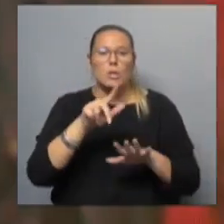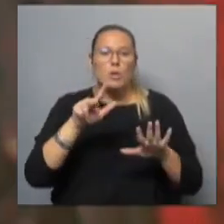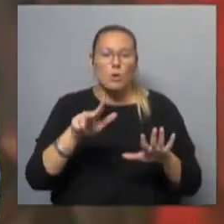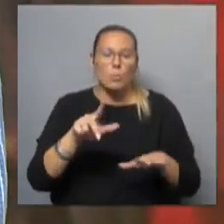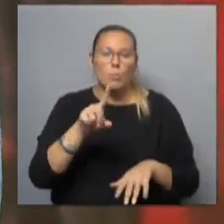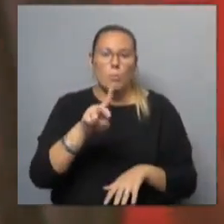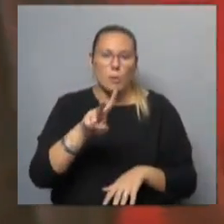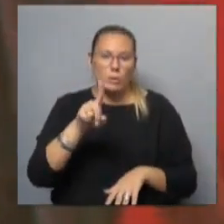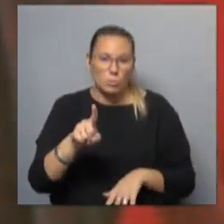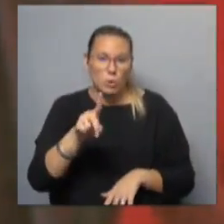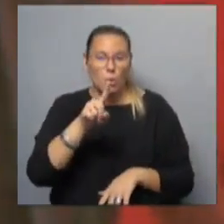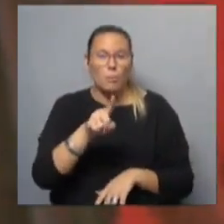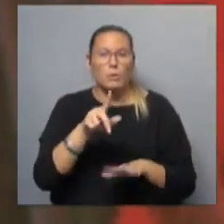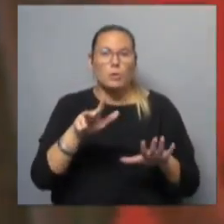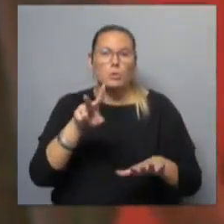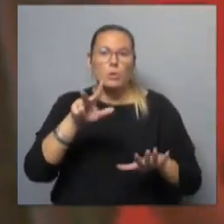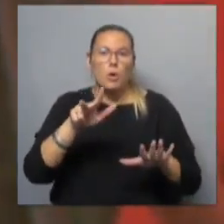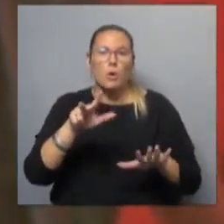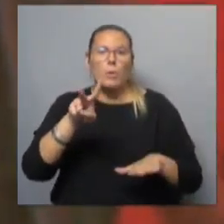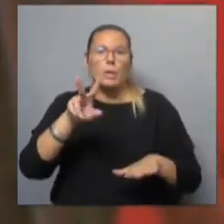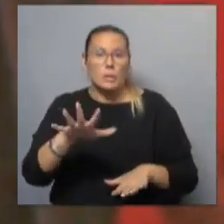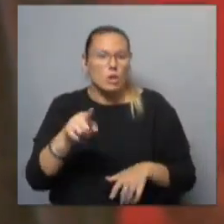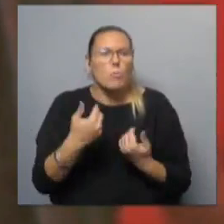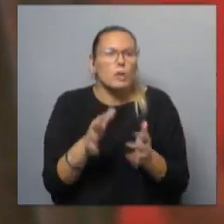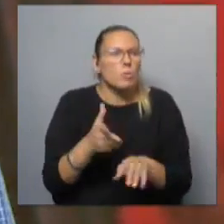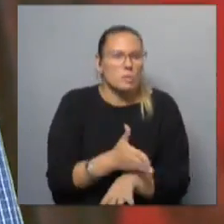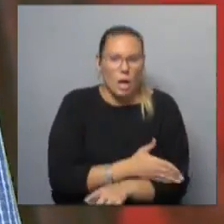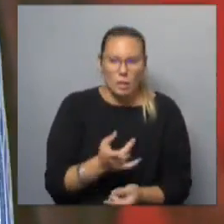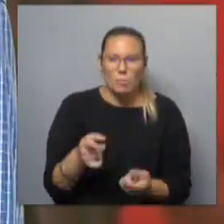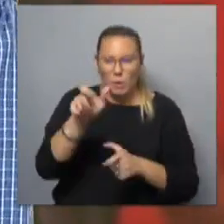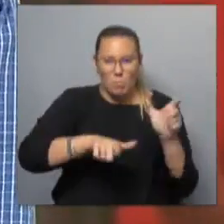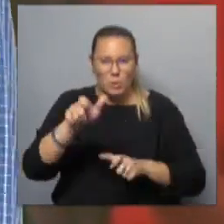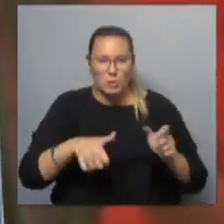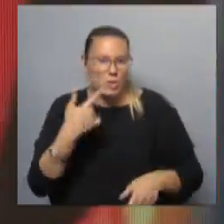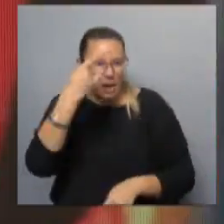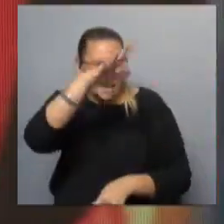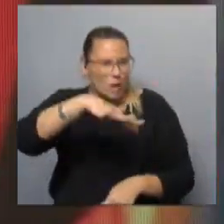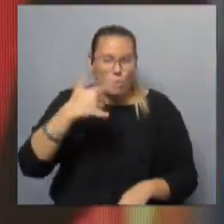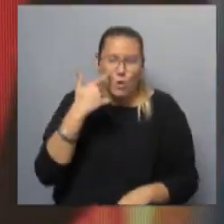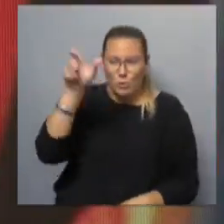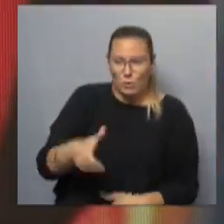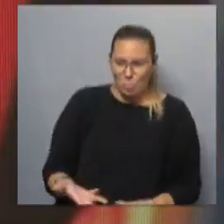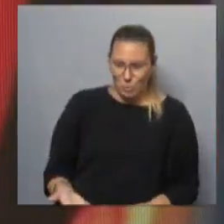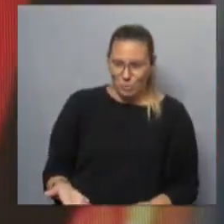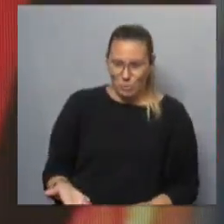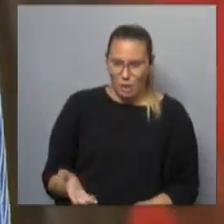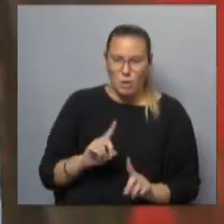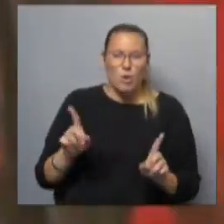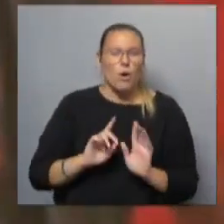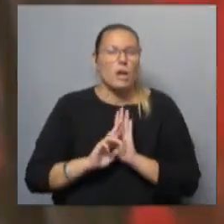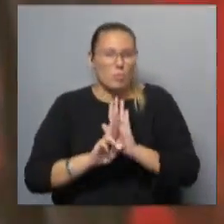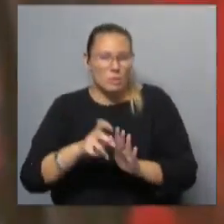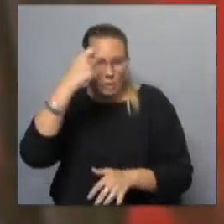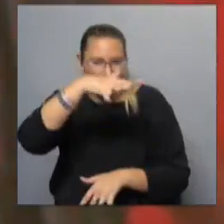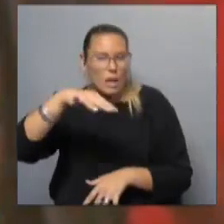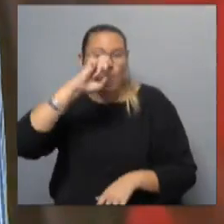1821-22, 1825 se levanta la campaña. ¿Por qué no se levantó allí? Y porque esta gente en la campaña no la conocía a nadie. Es decir, no eran caudillos rurales, eran